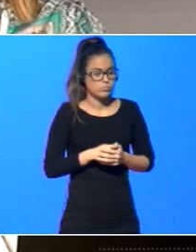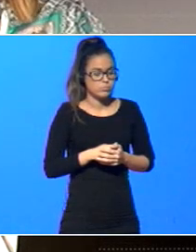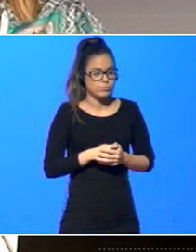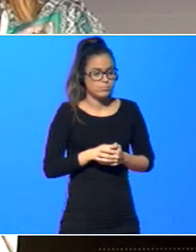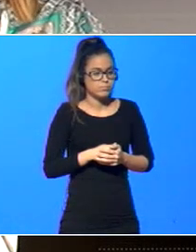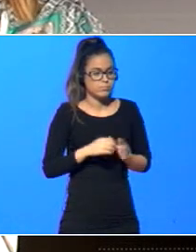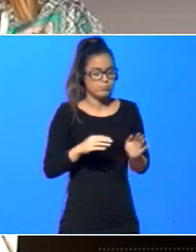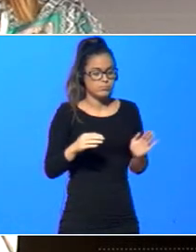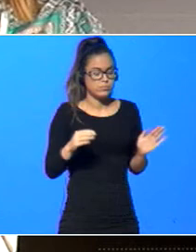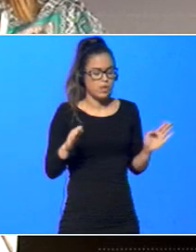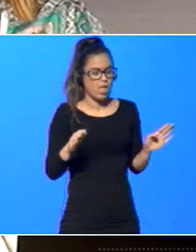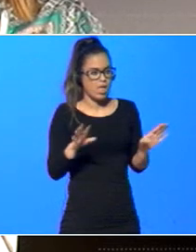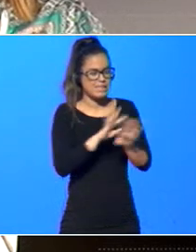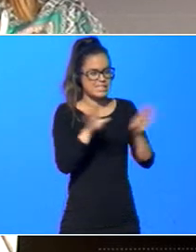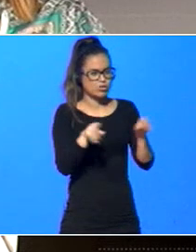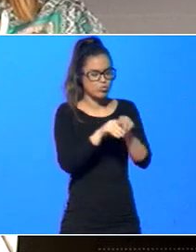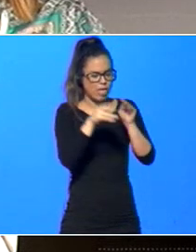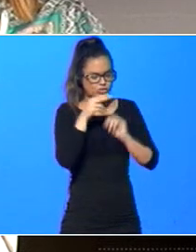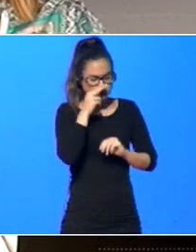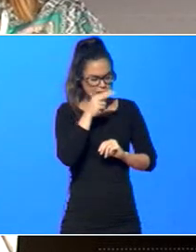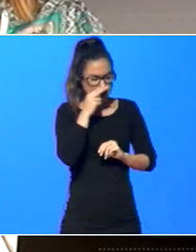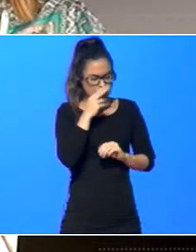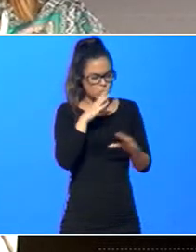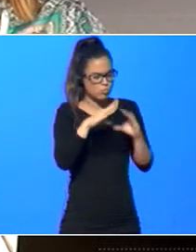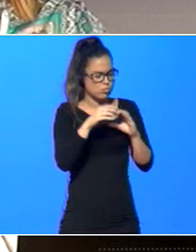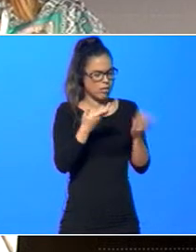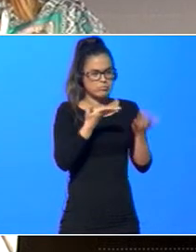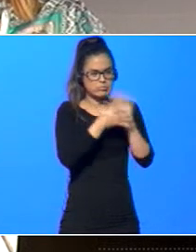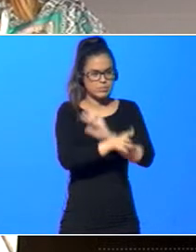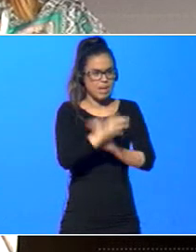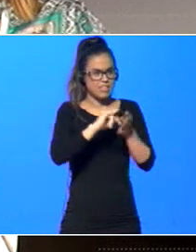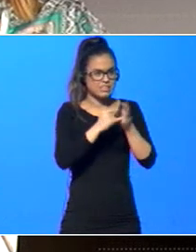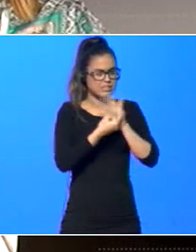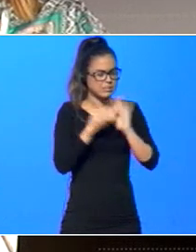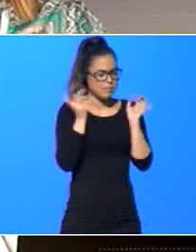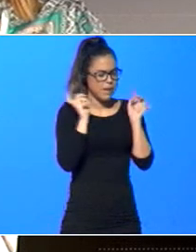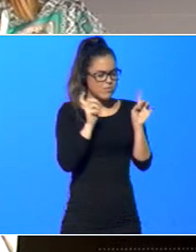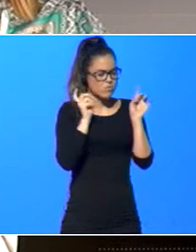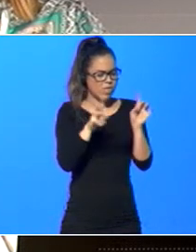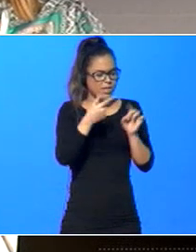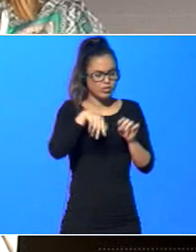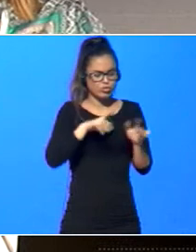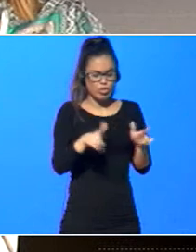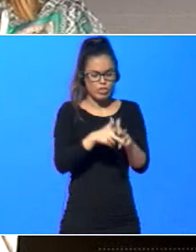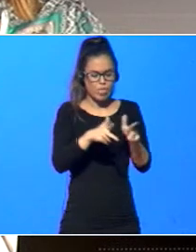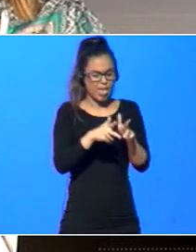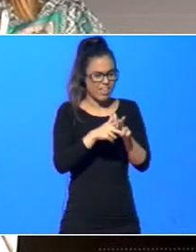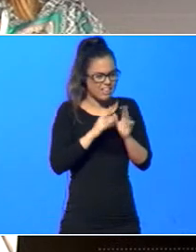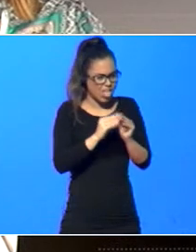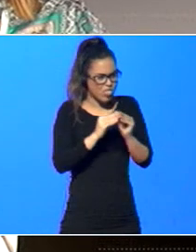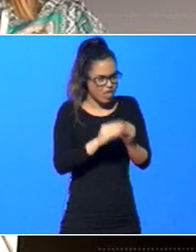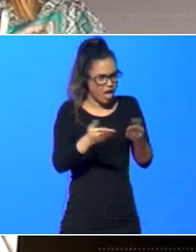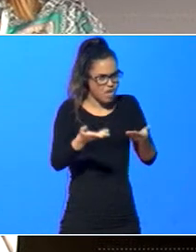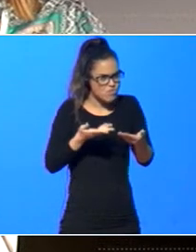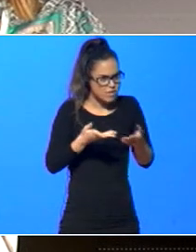saturados de interés comunicativo, quiere decir que el sistema educativo nos tiene que servir para hacer ciudadanía, para hacer democracia, para que yo